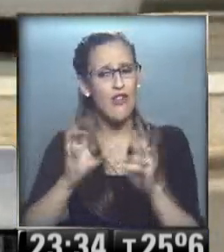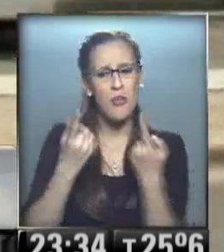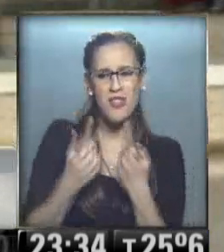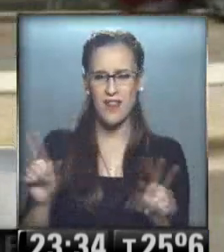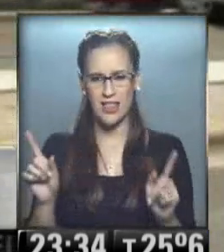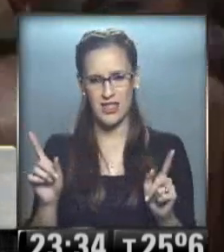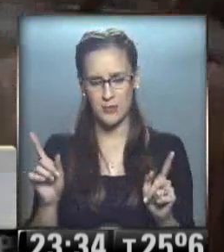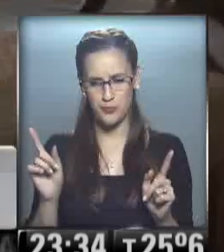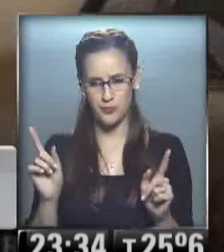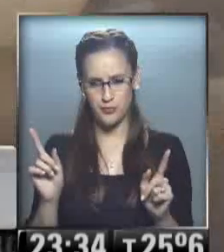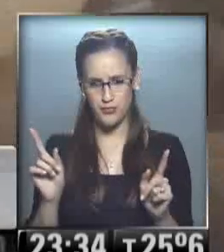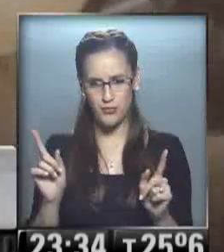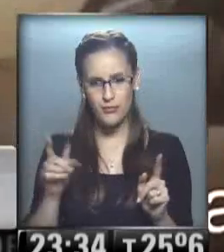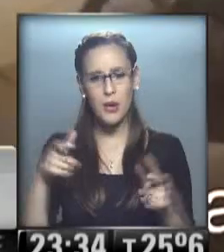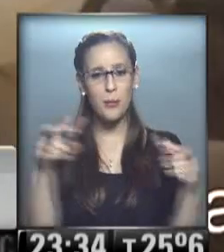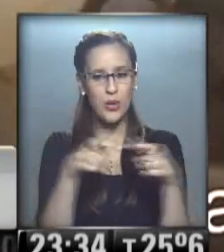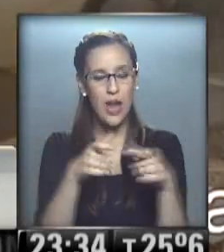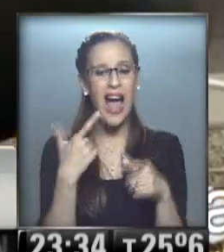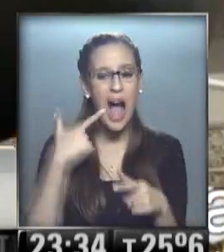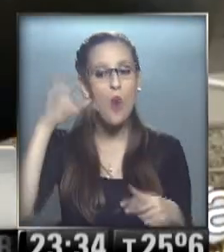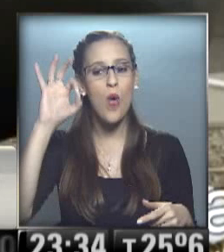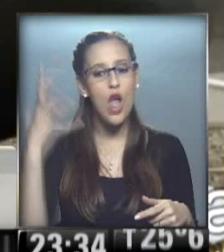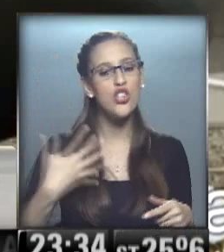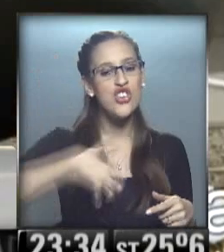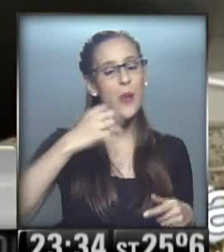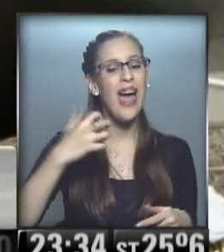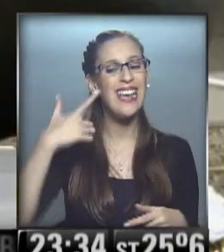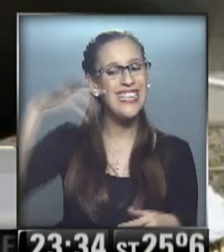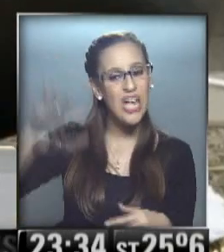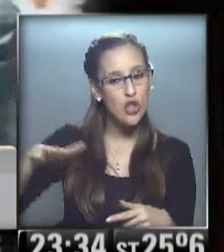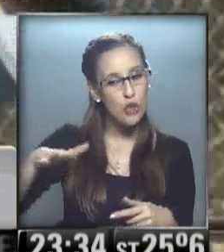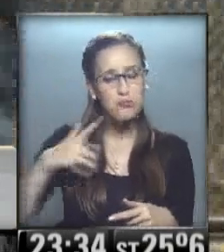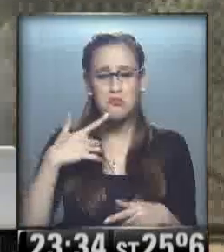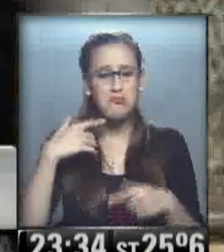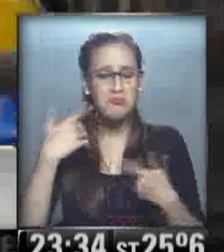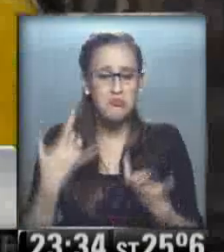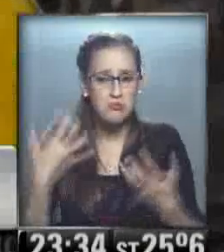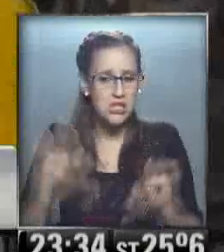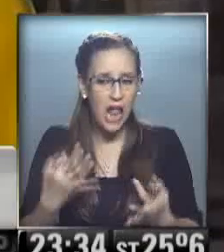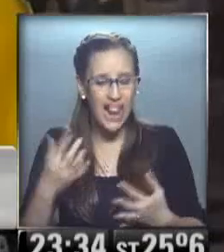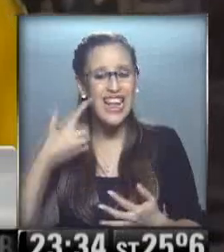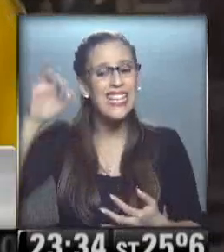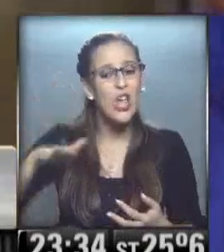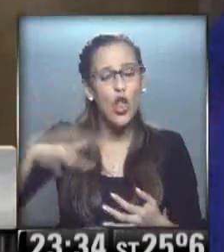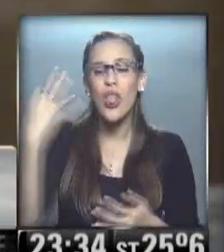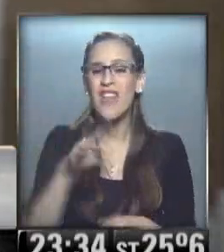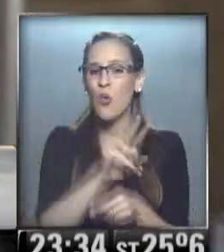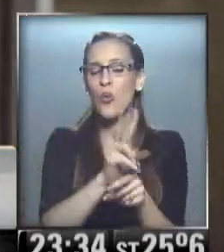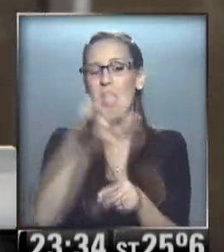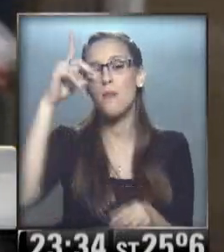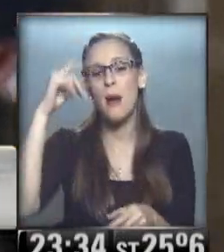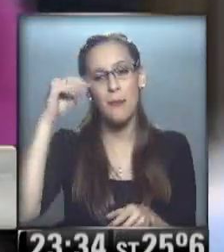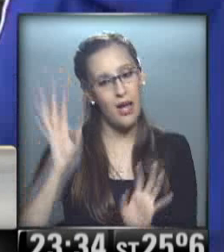una road movie. Lo van a ver a este abuelo llevando al nieto, una situación muy particular porque el nieto tiene que quedar al cuidado de su padre,